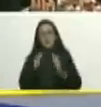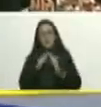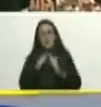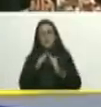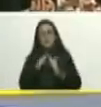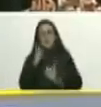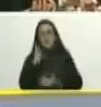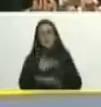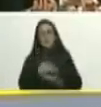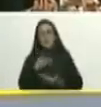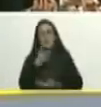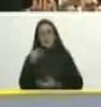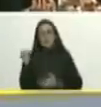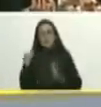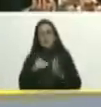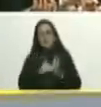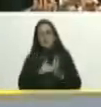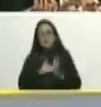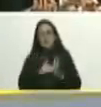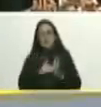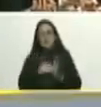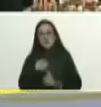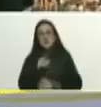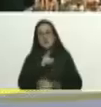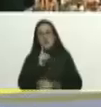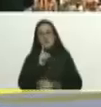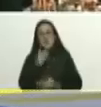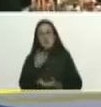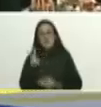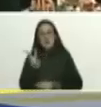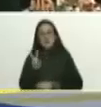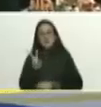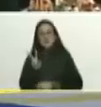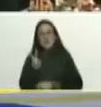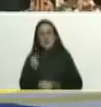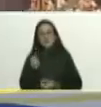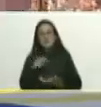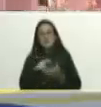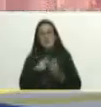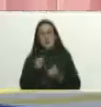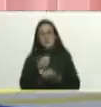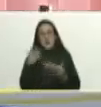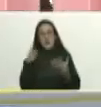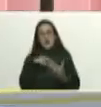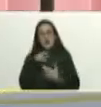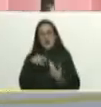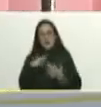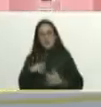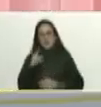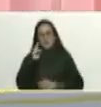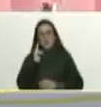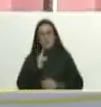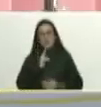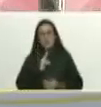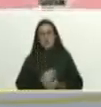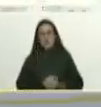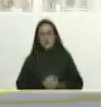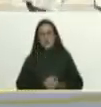a 4.400.000 se llama Venezuela. Y eso es un milagro de la revolución bolivariana.